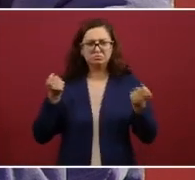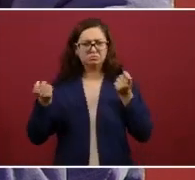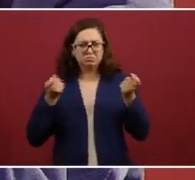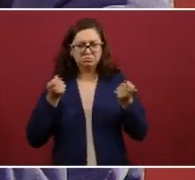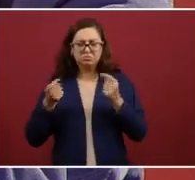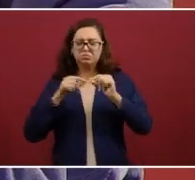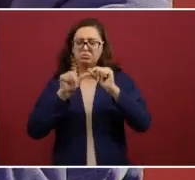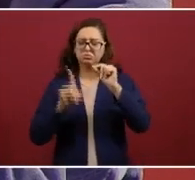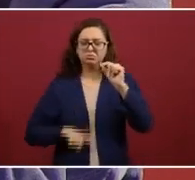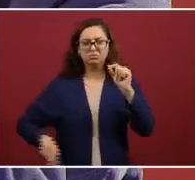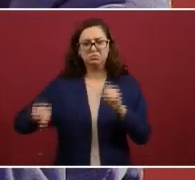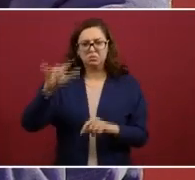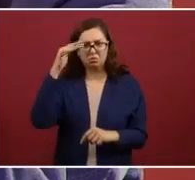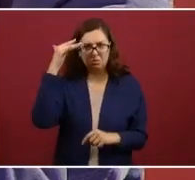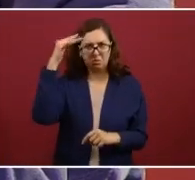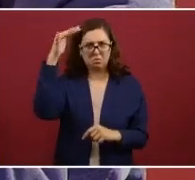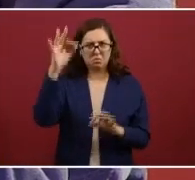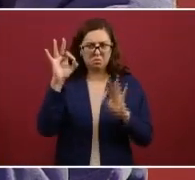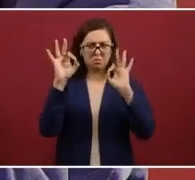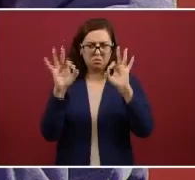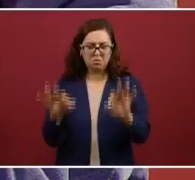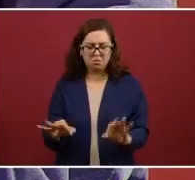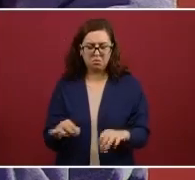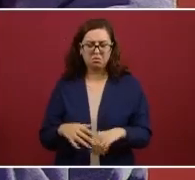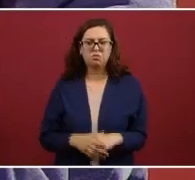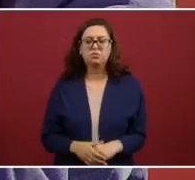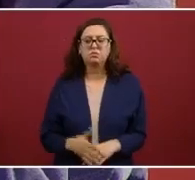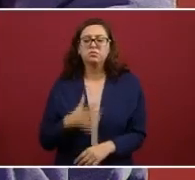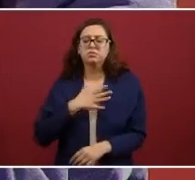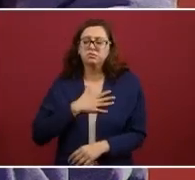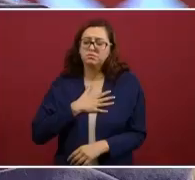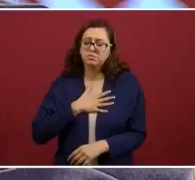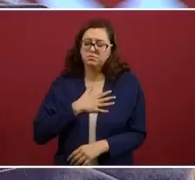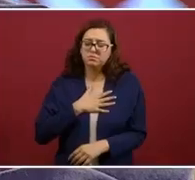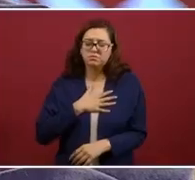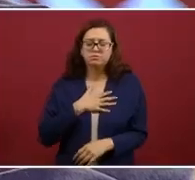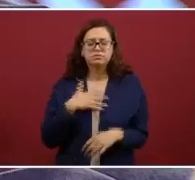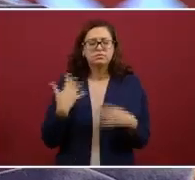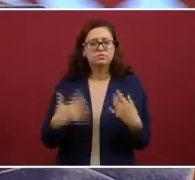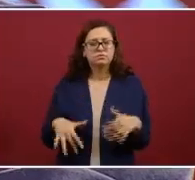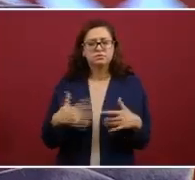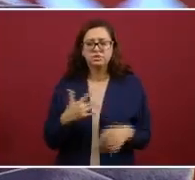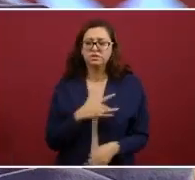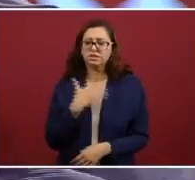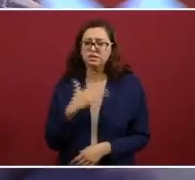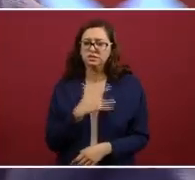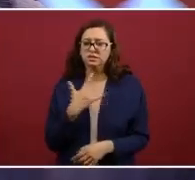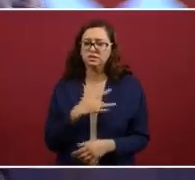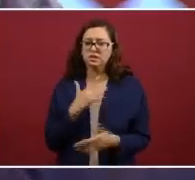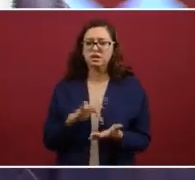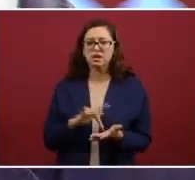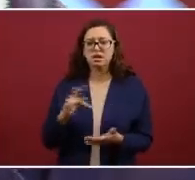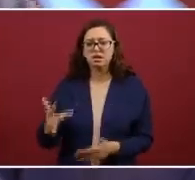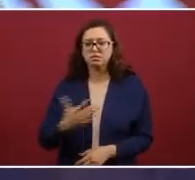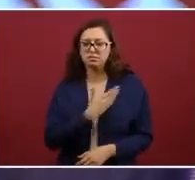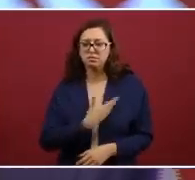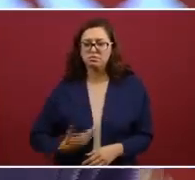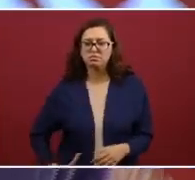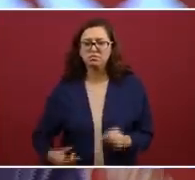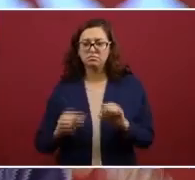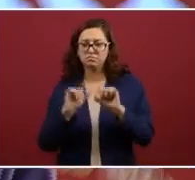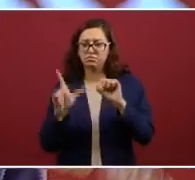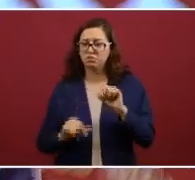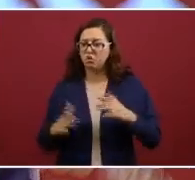mexicana. Agradezco finalmente desde mi corazón al presidente de este maravilloso país su confianza